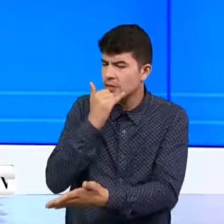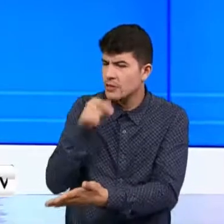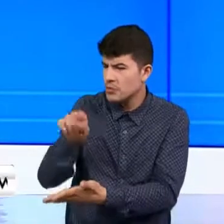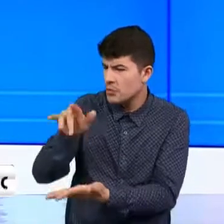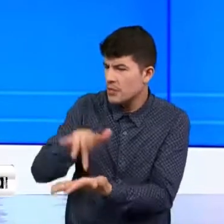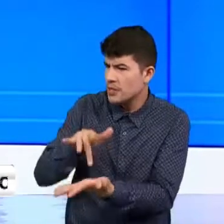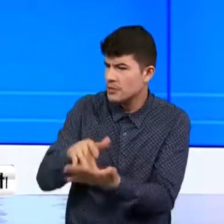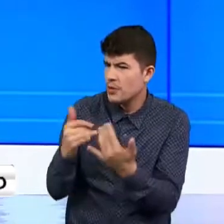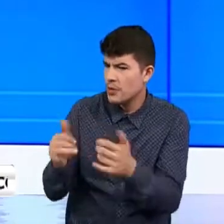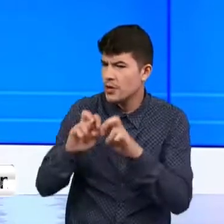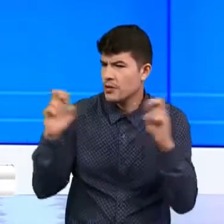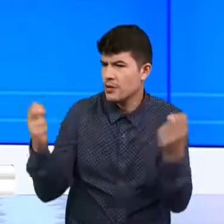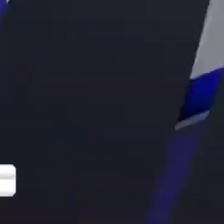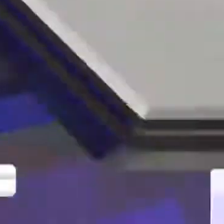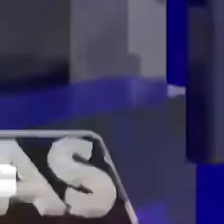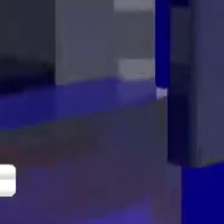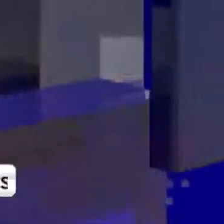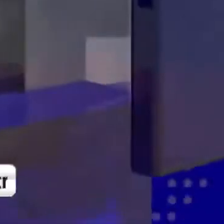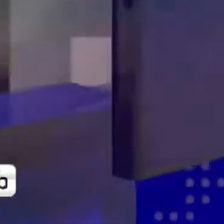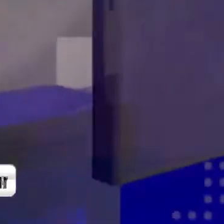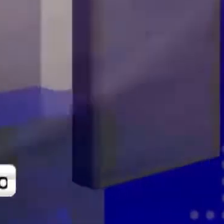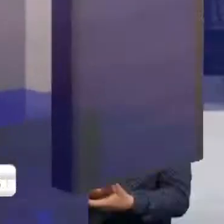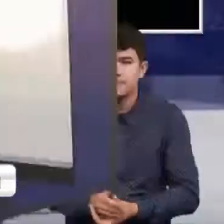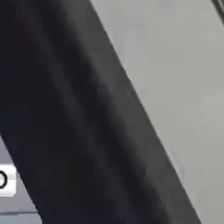que va a tener hoy en la Cámara de Representantes.